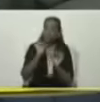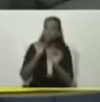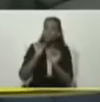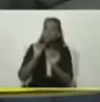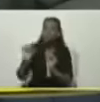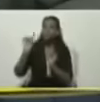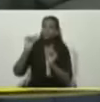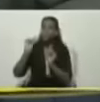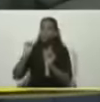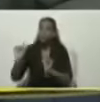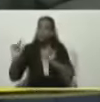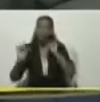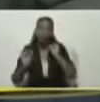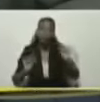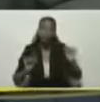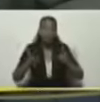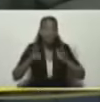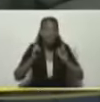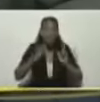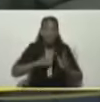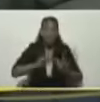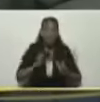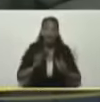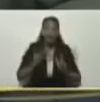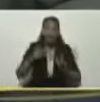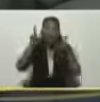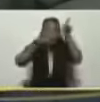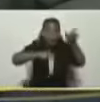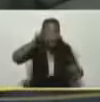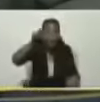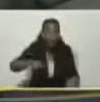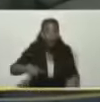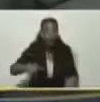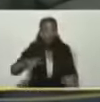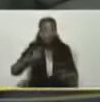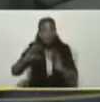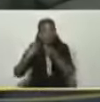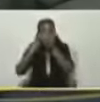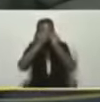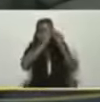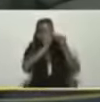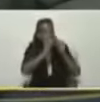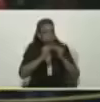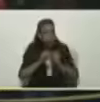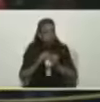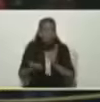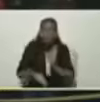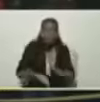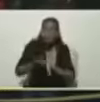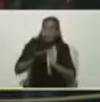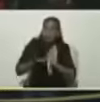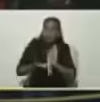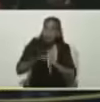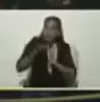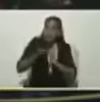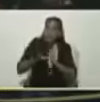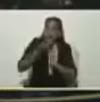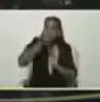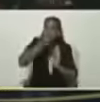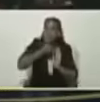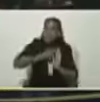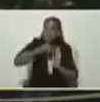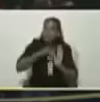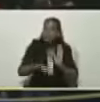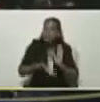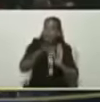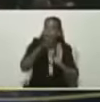platica que permita a ese cuerpo económico recuperándose, crecer, crecer y agarrar energía y